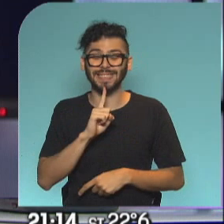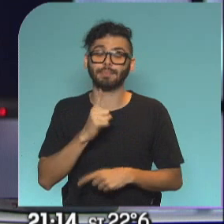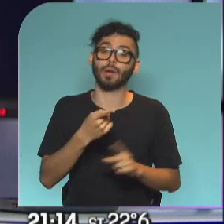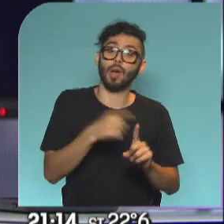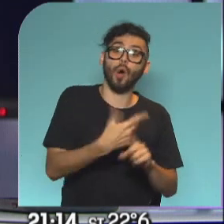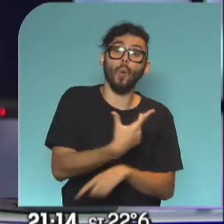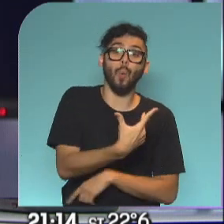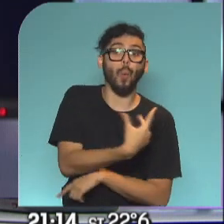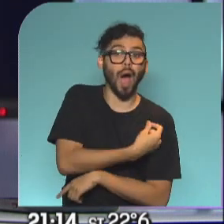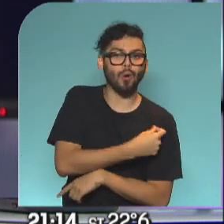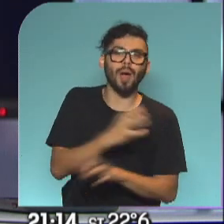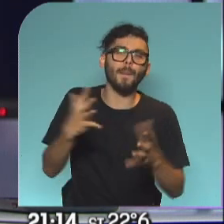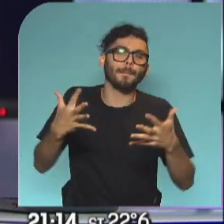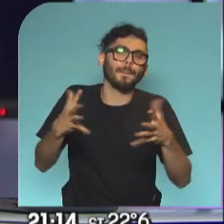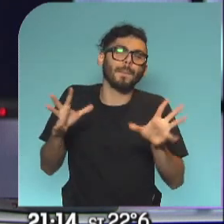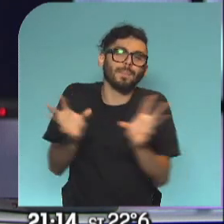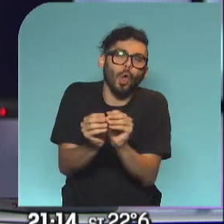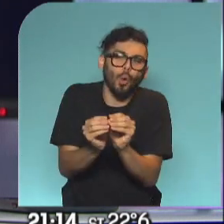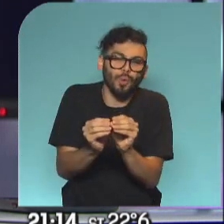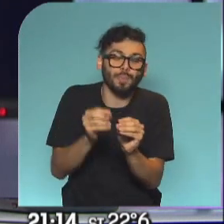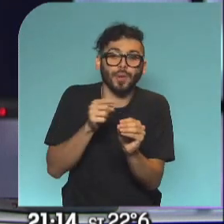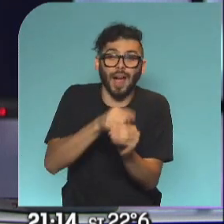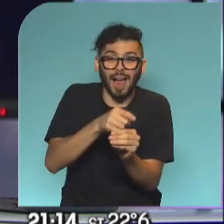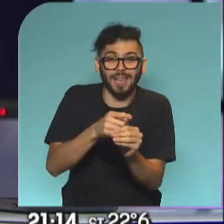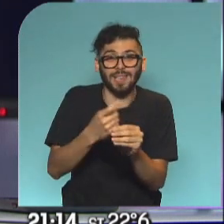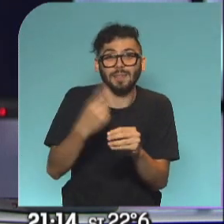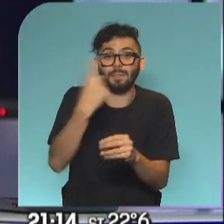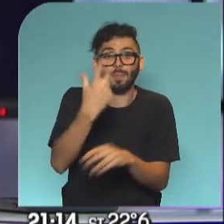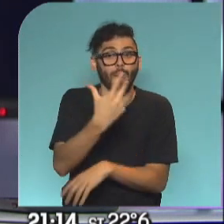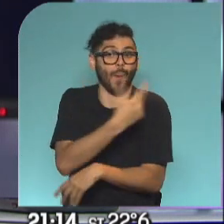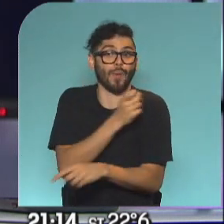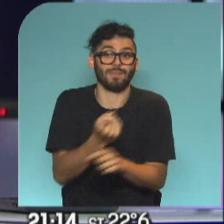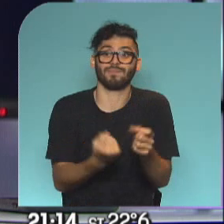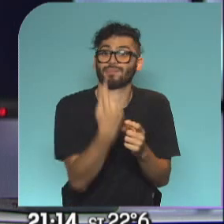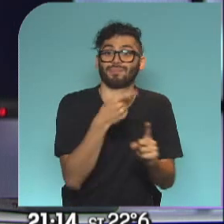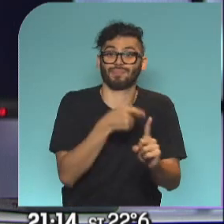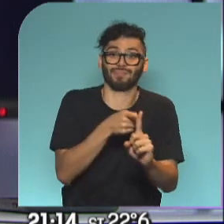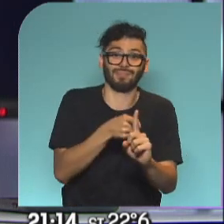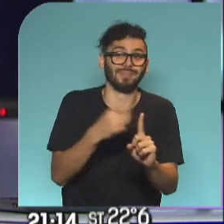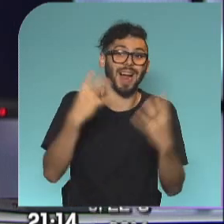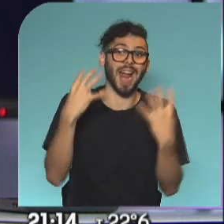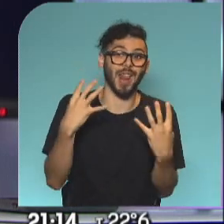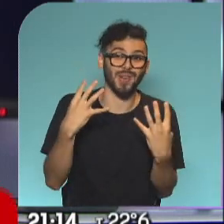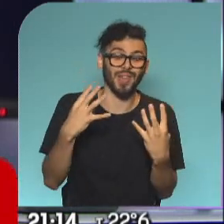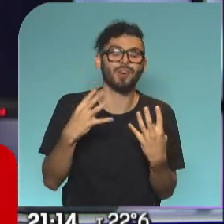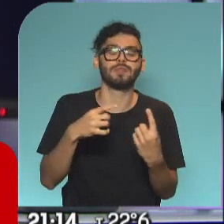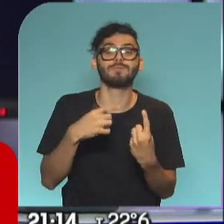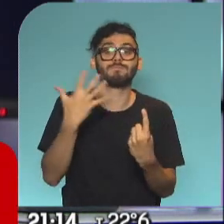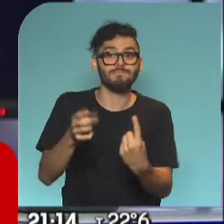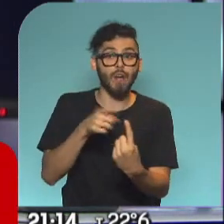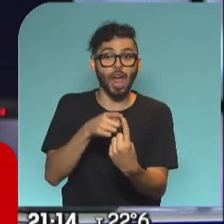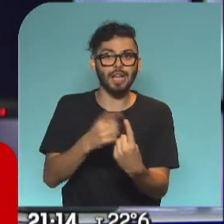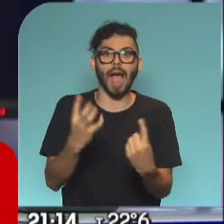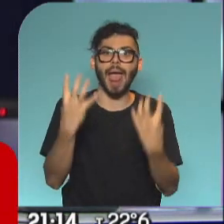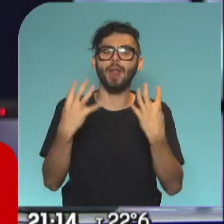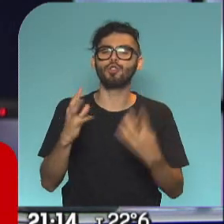donde surgió esa primera vacuna de la que estamos hablando a lo largo y ancho del mundo, y donde Reino Unido justamente se cargó sobre